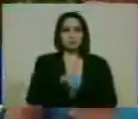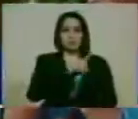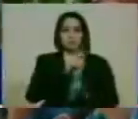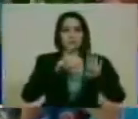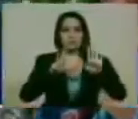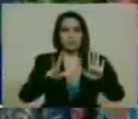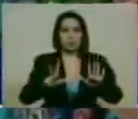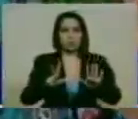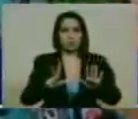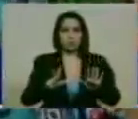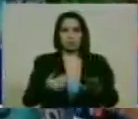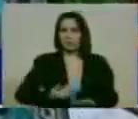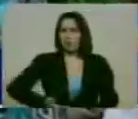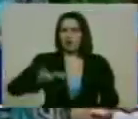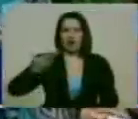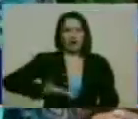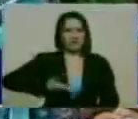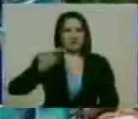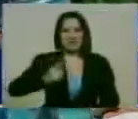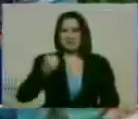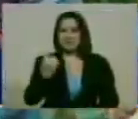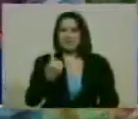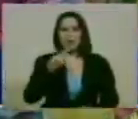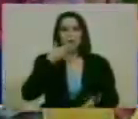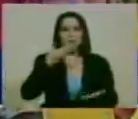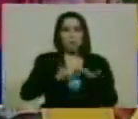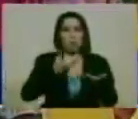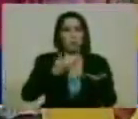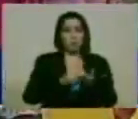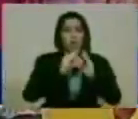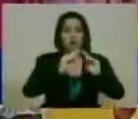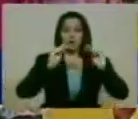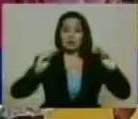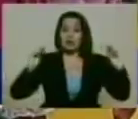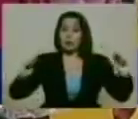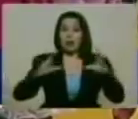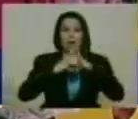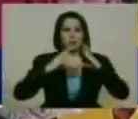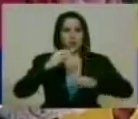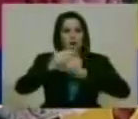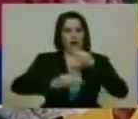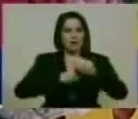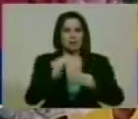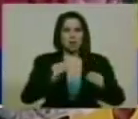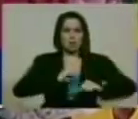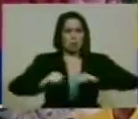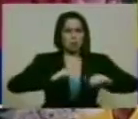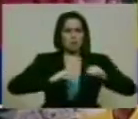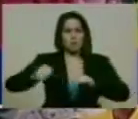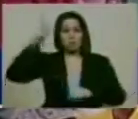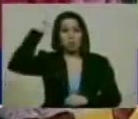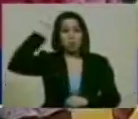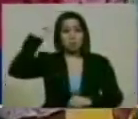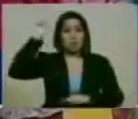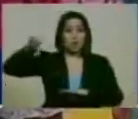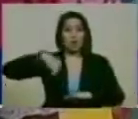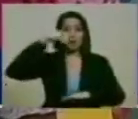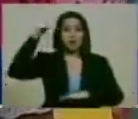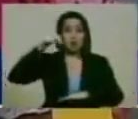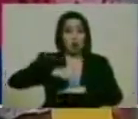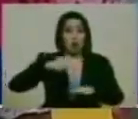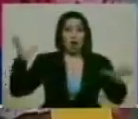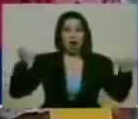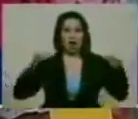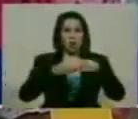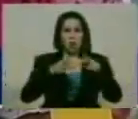18. Y muy importante esta propuesta, que es convocar a la conformación de un gran movimiento indígena nacional que agrupa